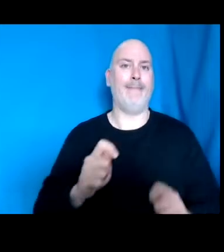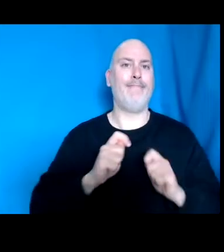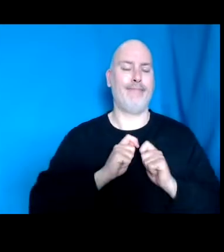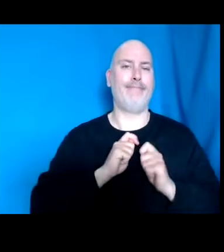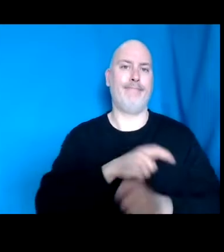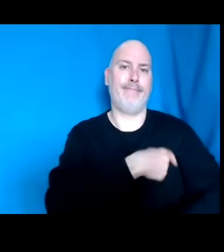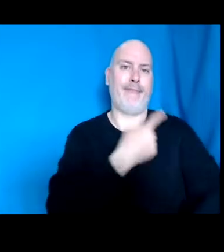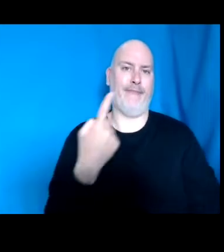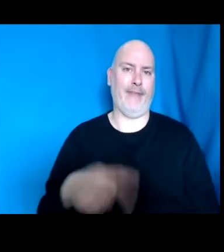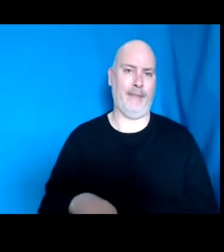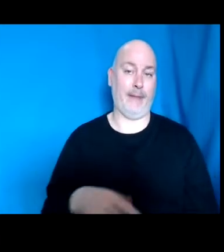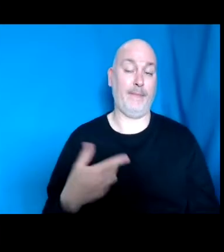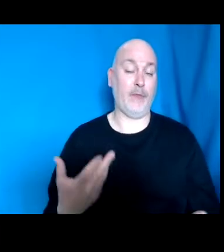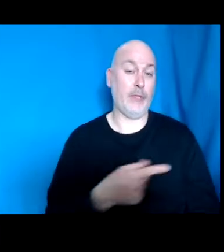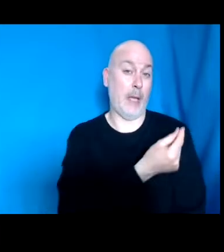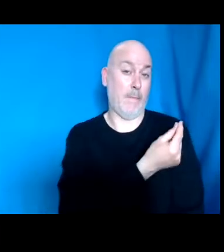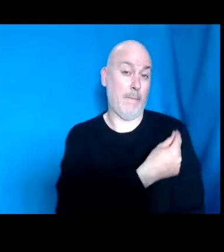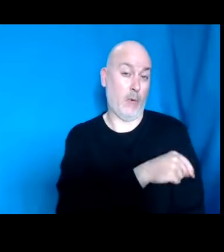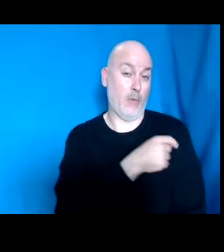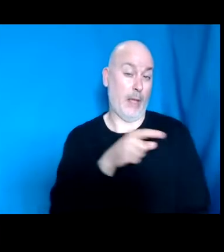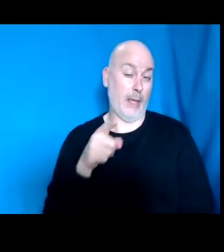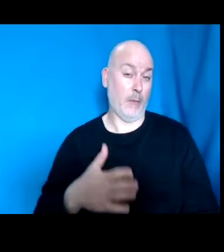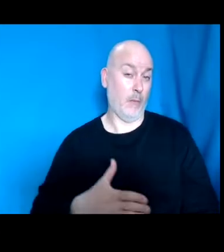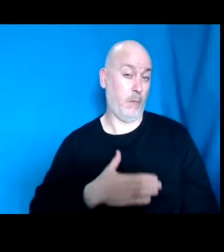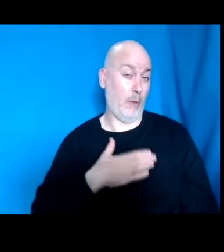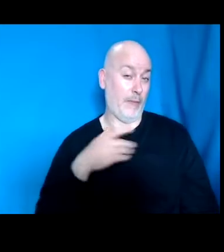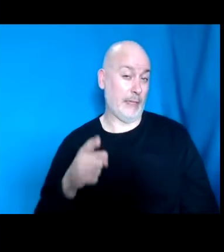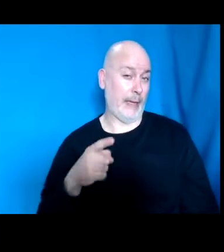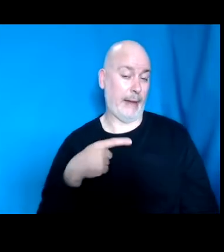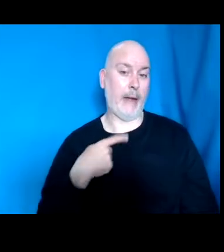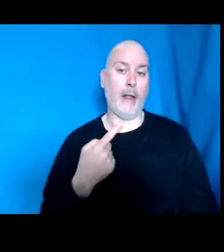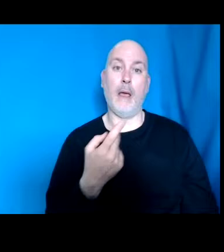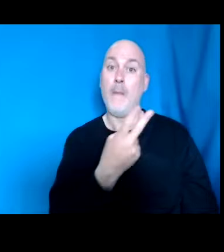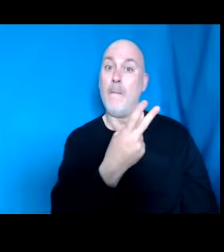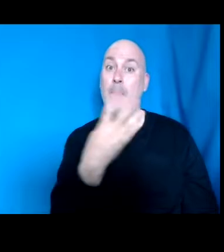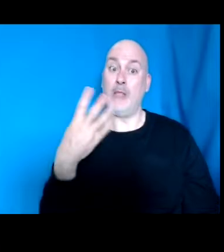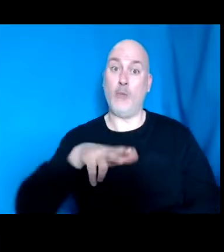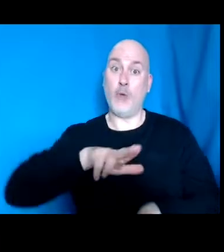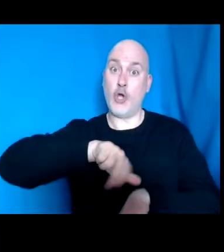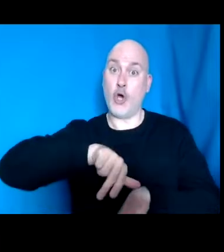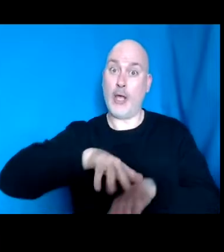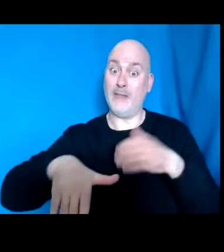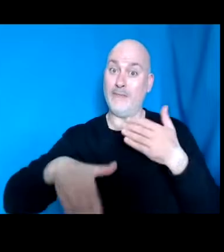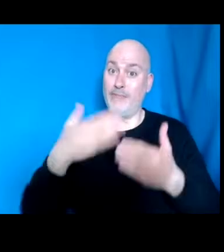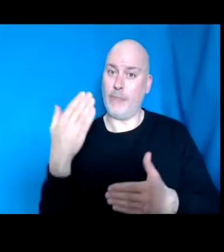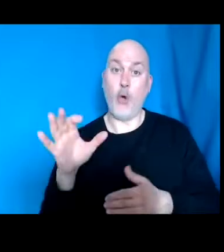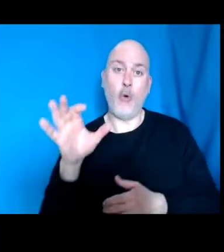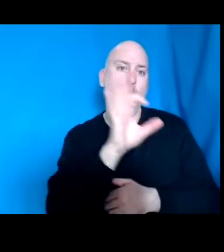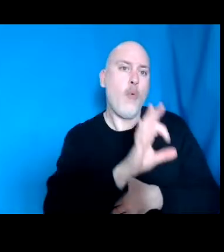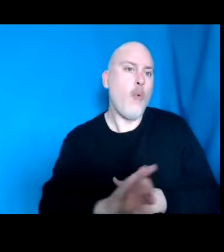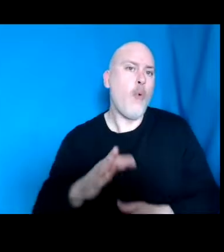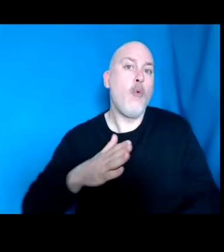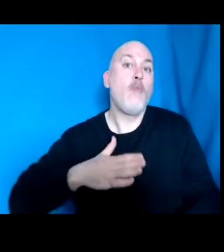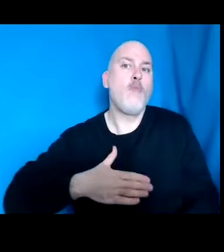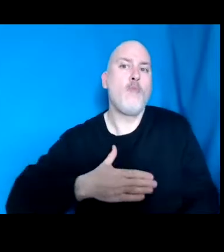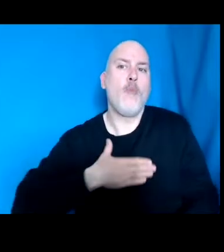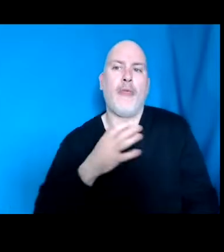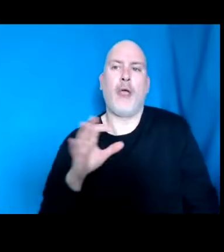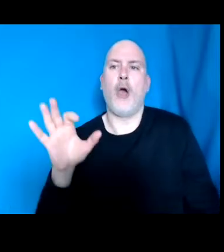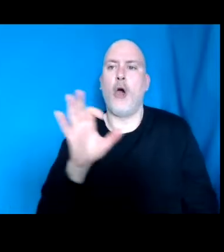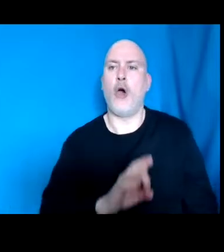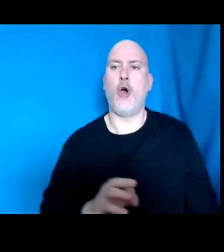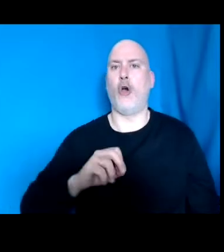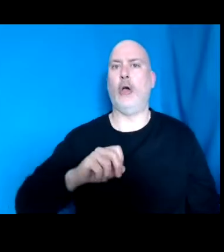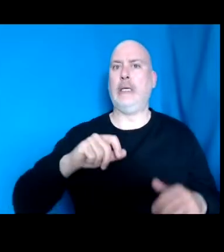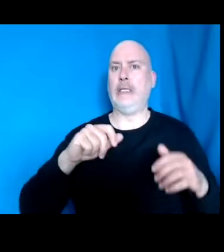vacuna, esta reacción puede acontecer en las primeras 24 horas o incluso al cabo del 7º o 10º